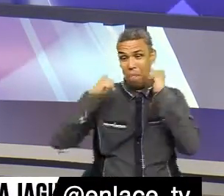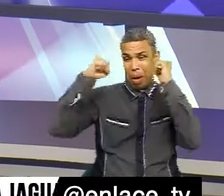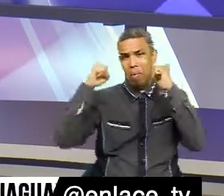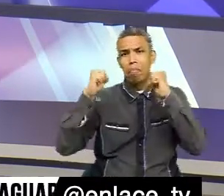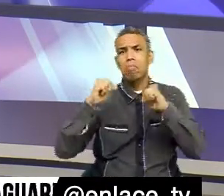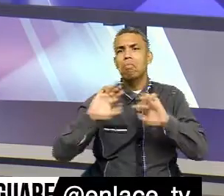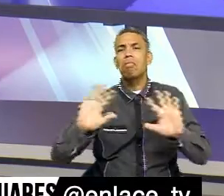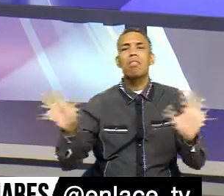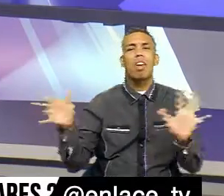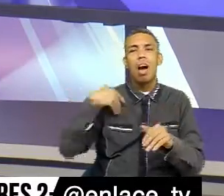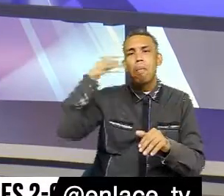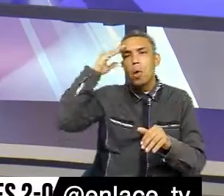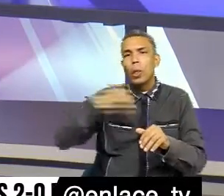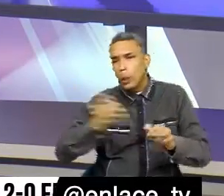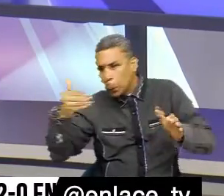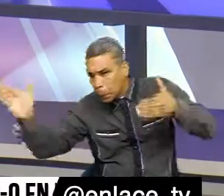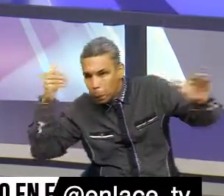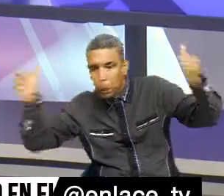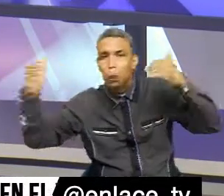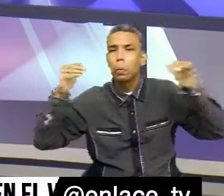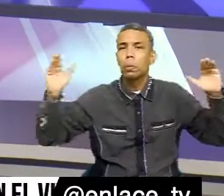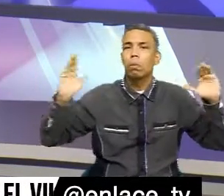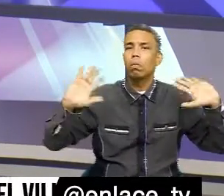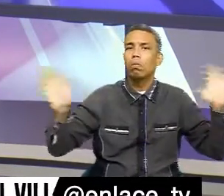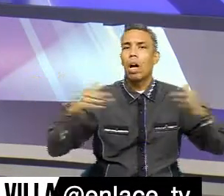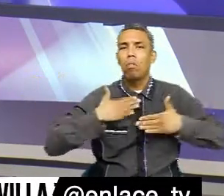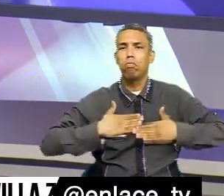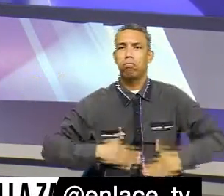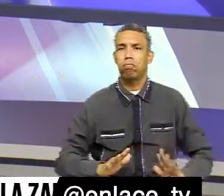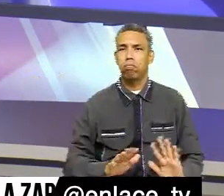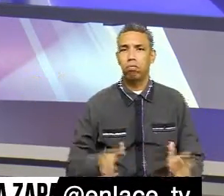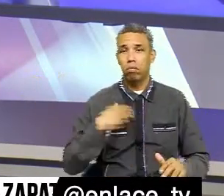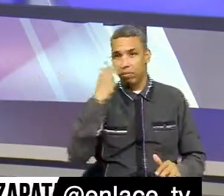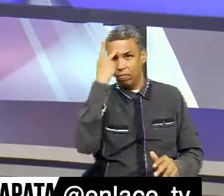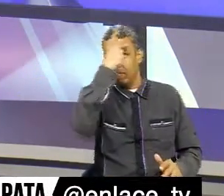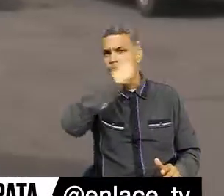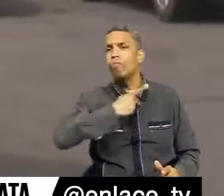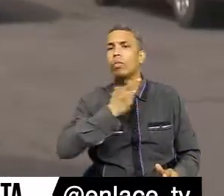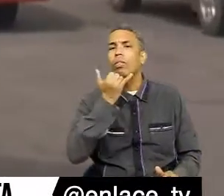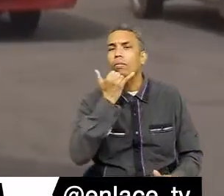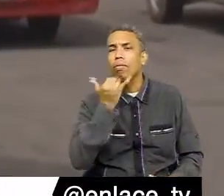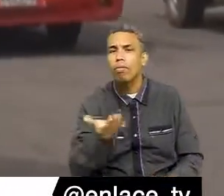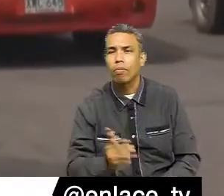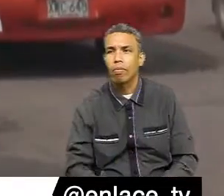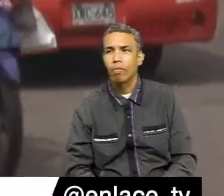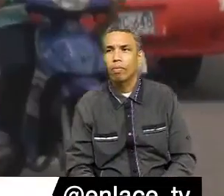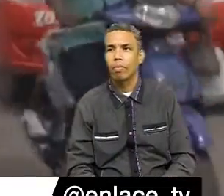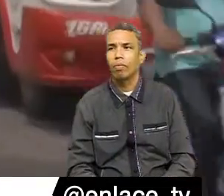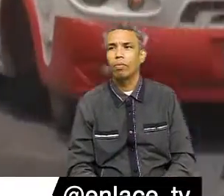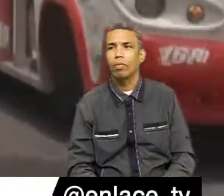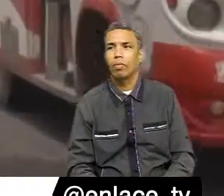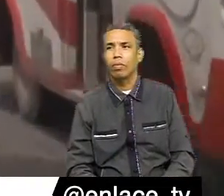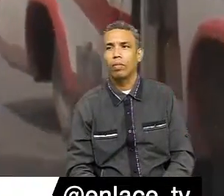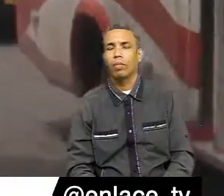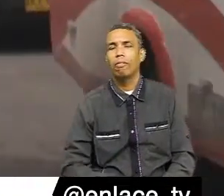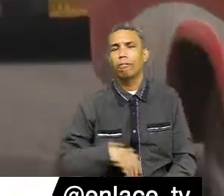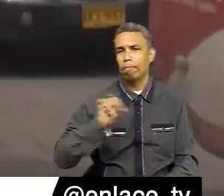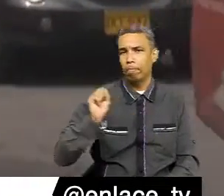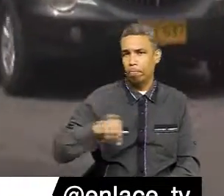de la información está nuestra periodista Carol Sarmiento. Carol, adelante y buenas tardes. Gracias, Paola, muy buenas tardes. Yo hasta ahora la